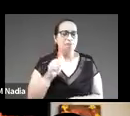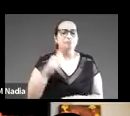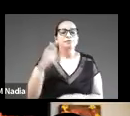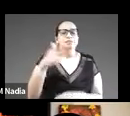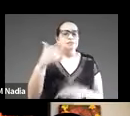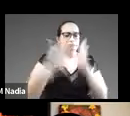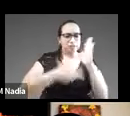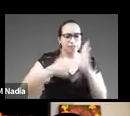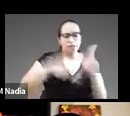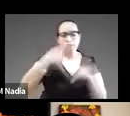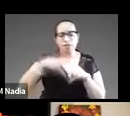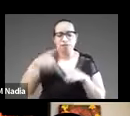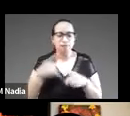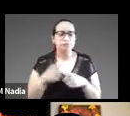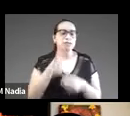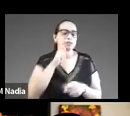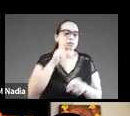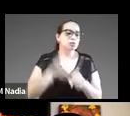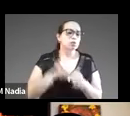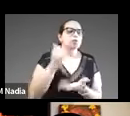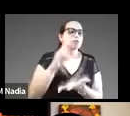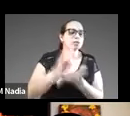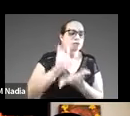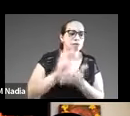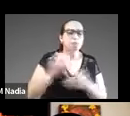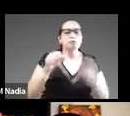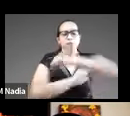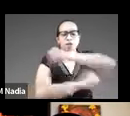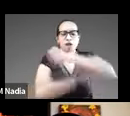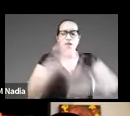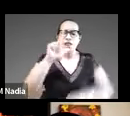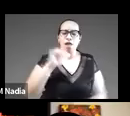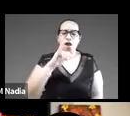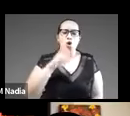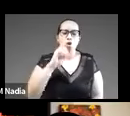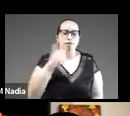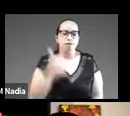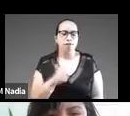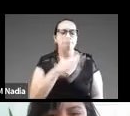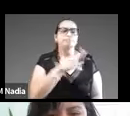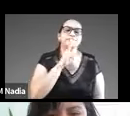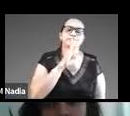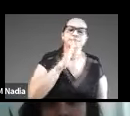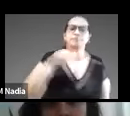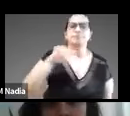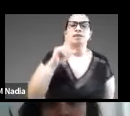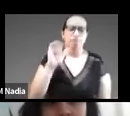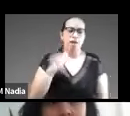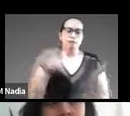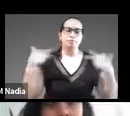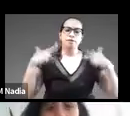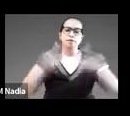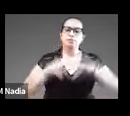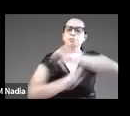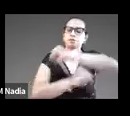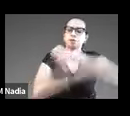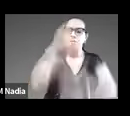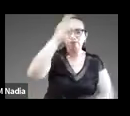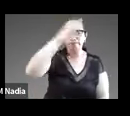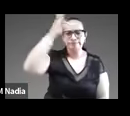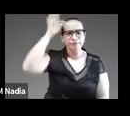de diversidad funcional en el Pilares La Joya, y a Nadia Erros Martínez, docente en el Pilares Frida